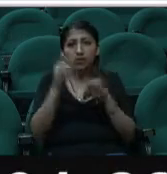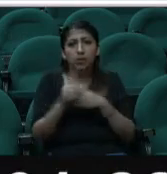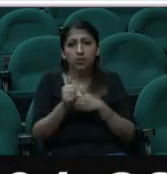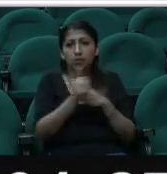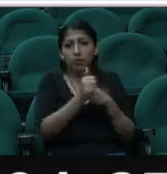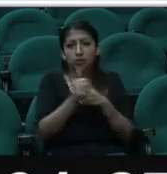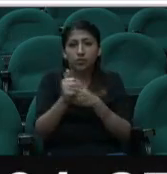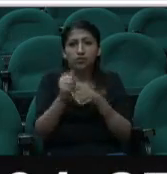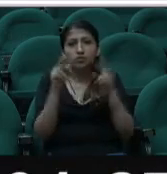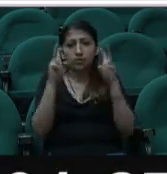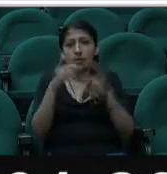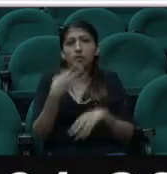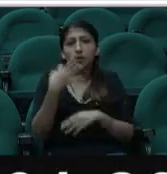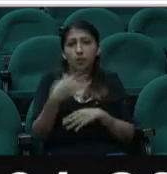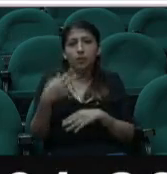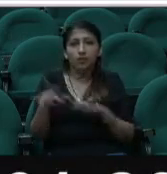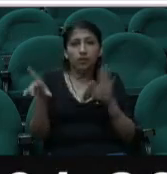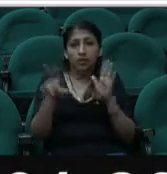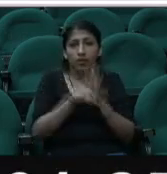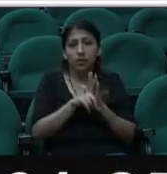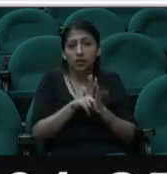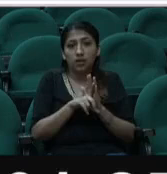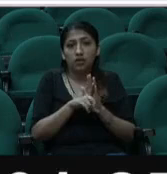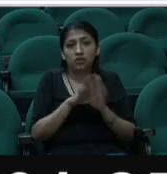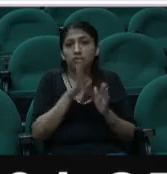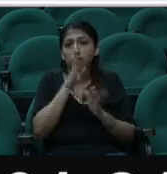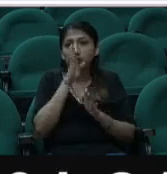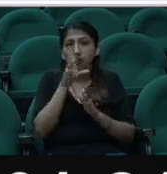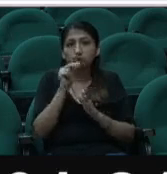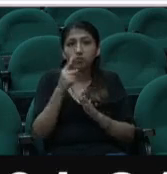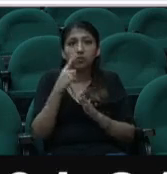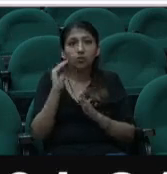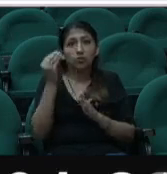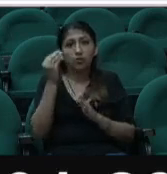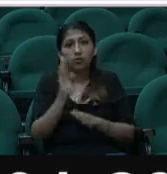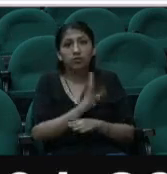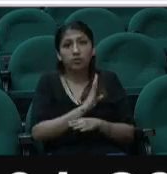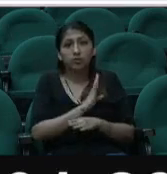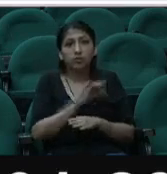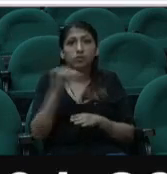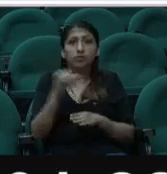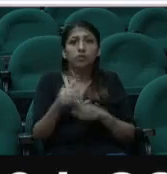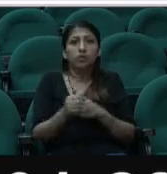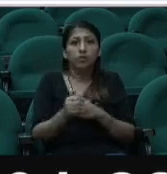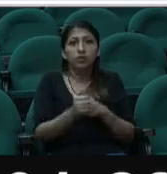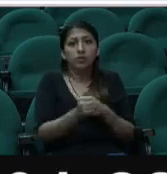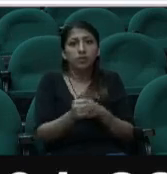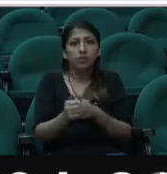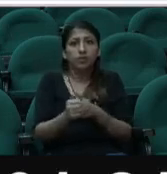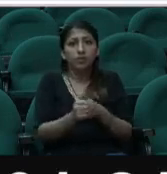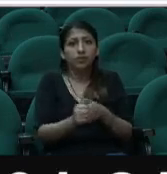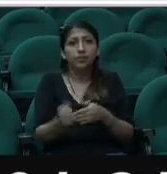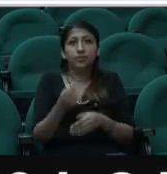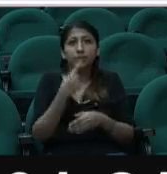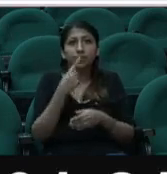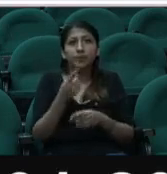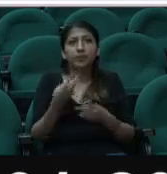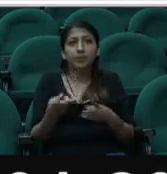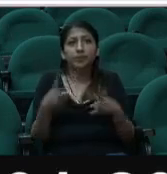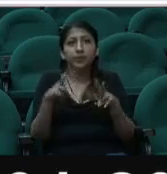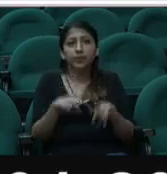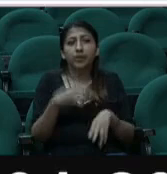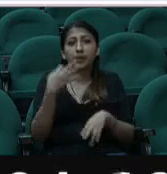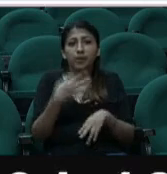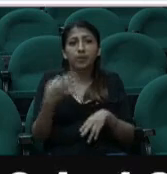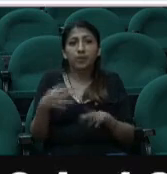orientación el tema de cumplimiento de ley siempre decimos no hay jóvenes malos sino mal orientados decimos también el